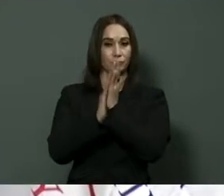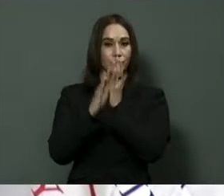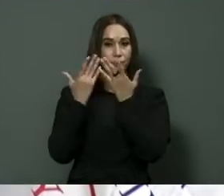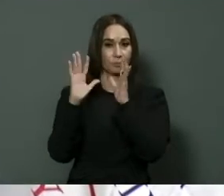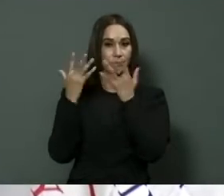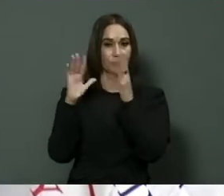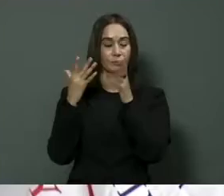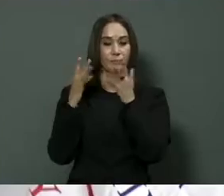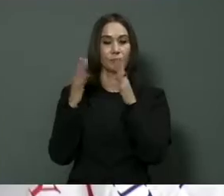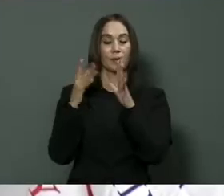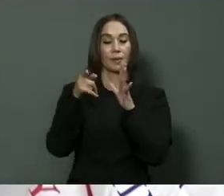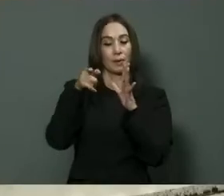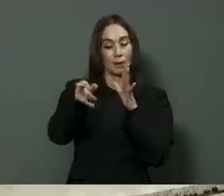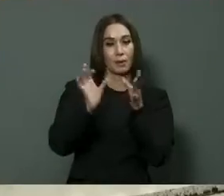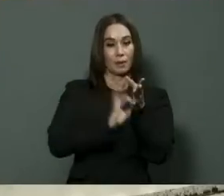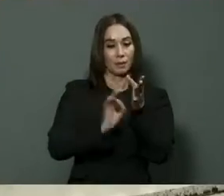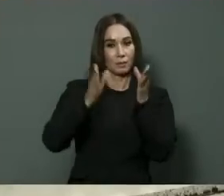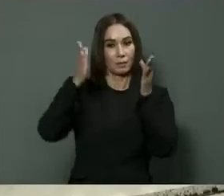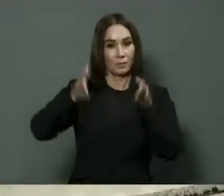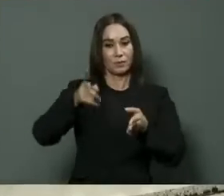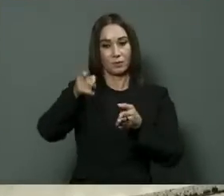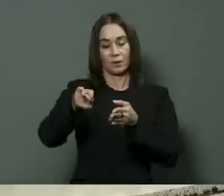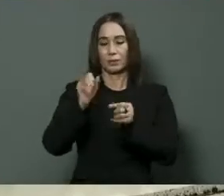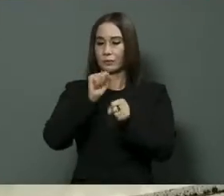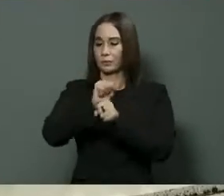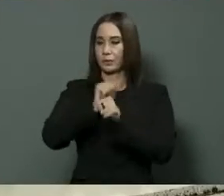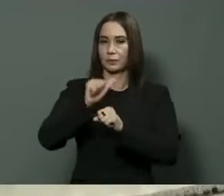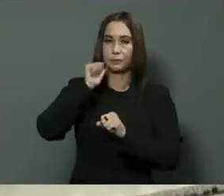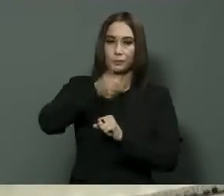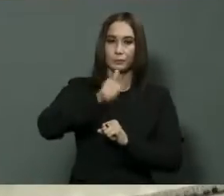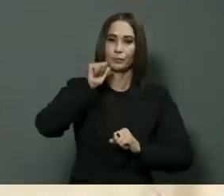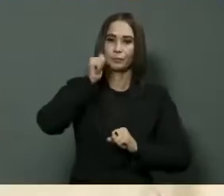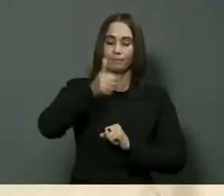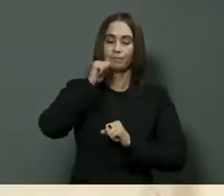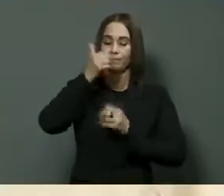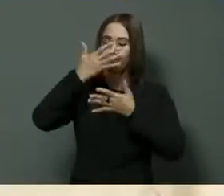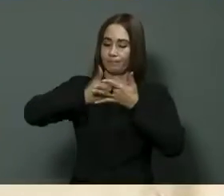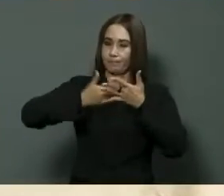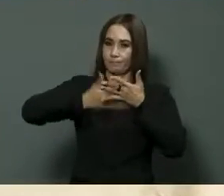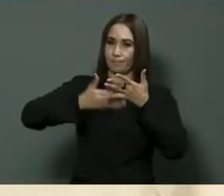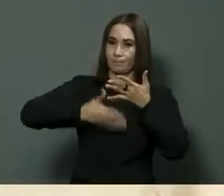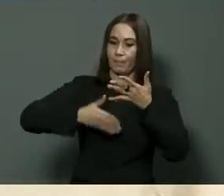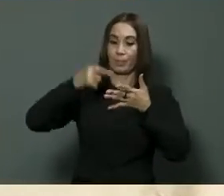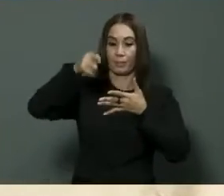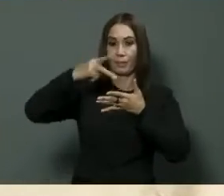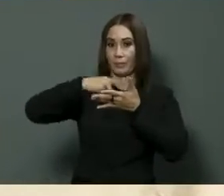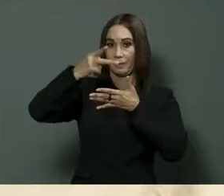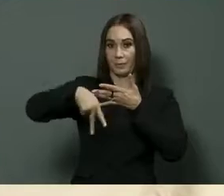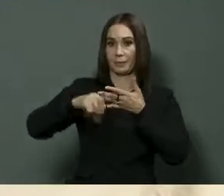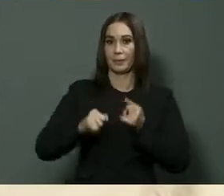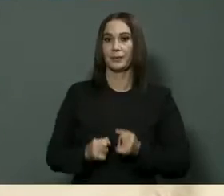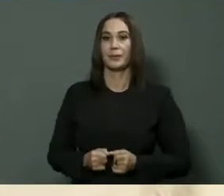esos funcionarios que son los que llevan la agenda del día a día de esta estrategia de seguridad ciudadana.